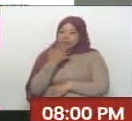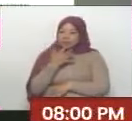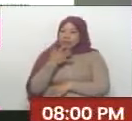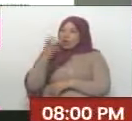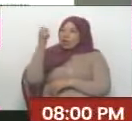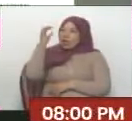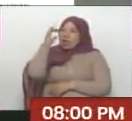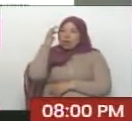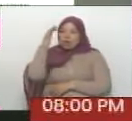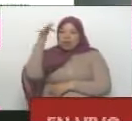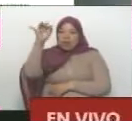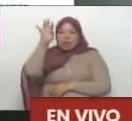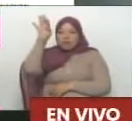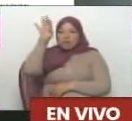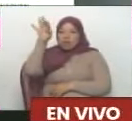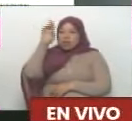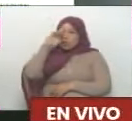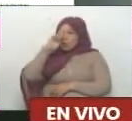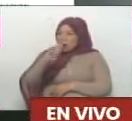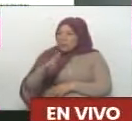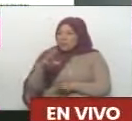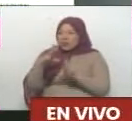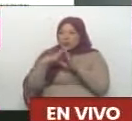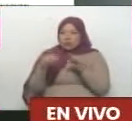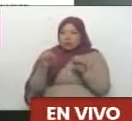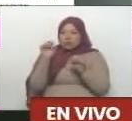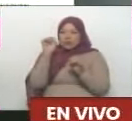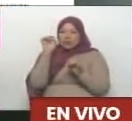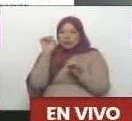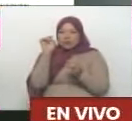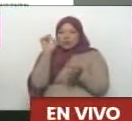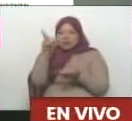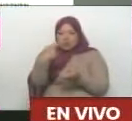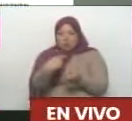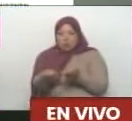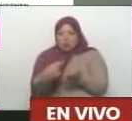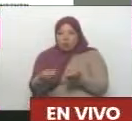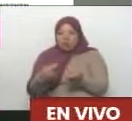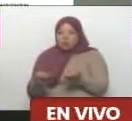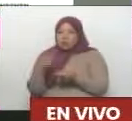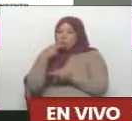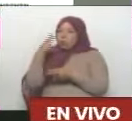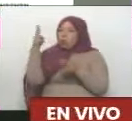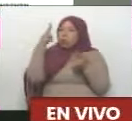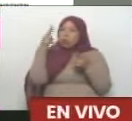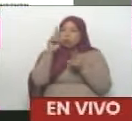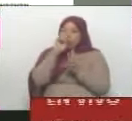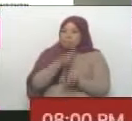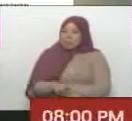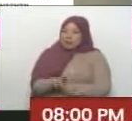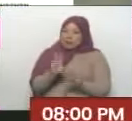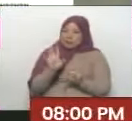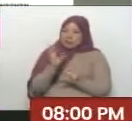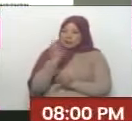sé qué cosa. Yo respeto a toda esa gente, astróloga, lo que lanza el tarot, fuma el tabaco, yo lo respeto.